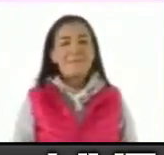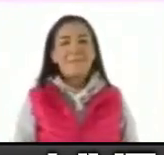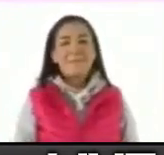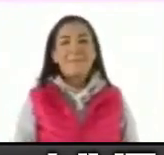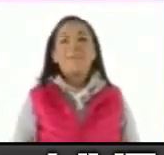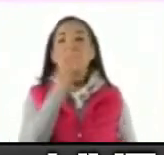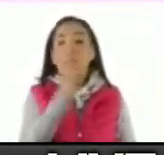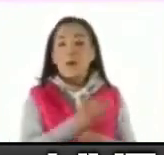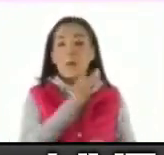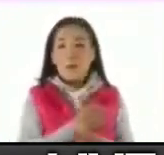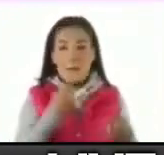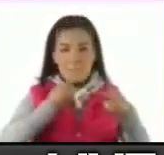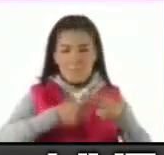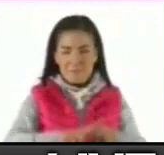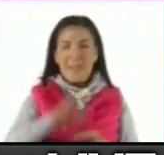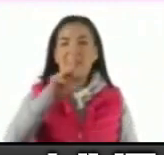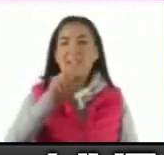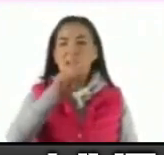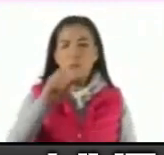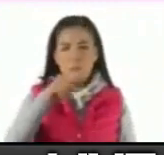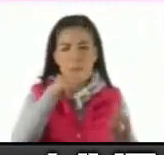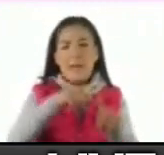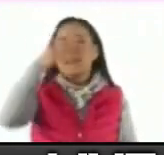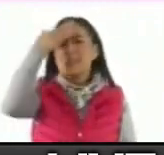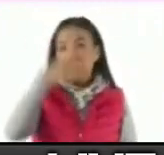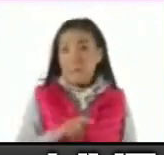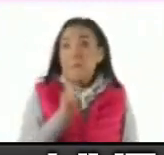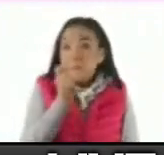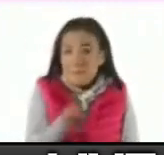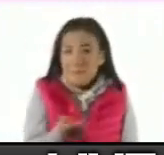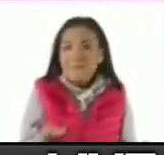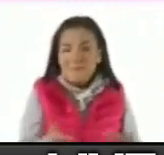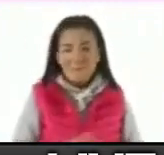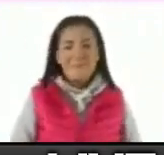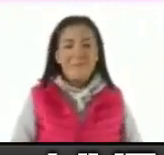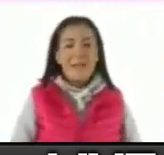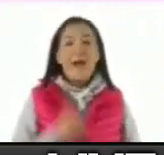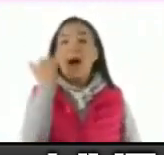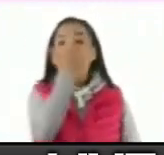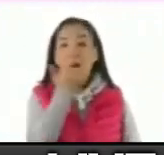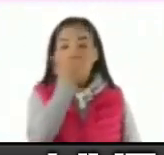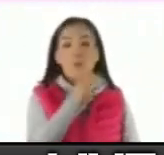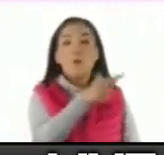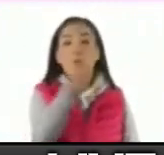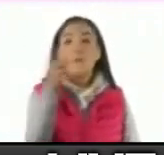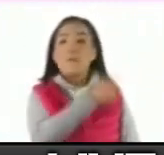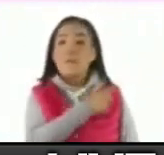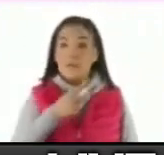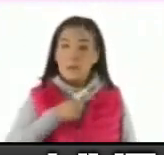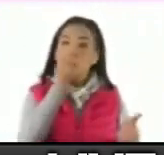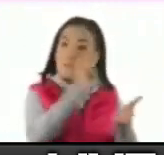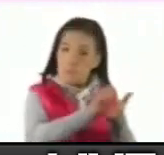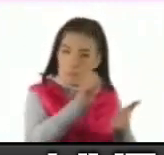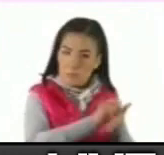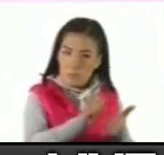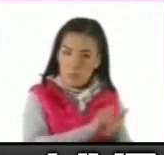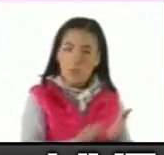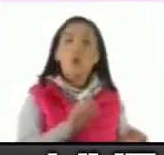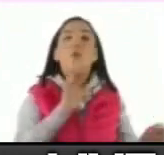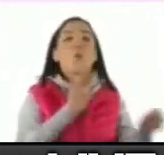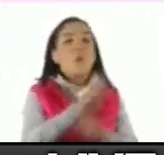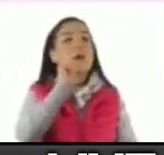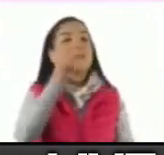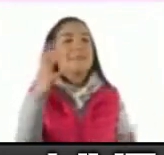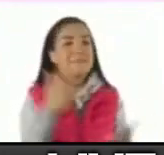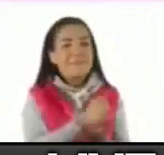Empecemos con el reto de ¿sabían qué? Alumnas y alumnos, recuerden que deberán comenzar a anotar para elegir finalmente a